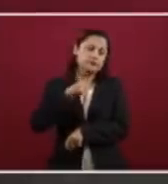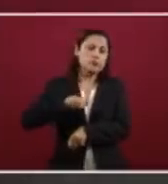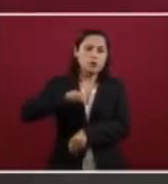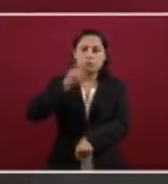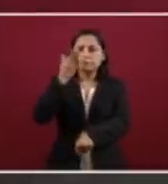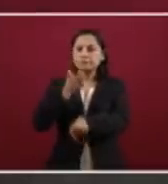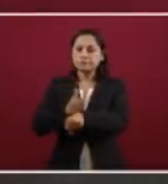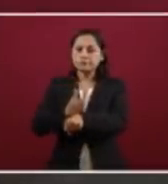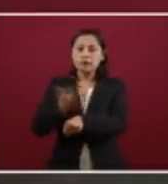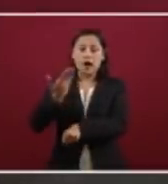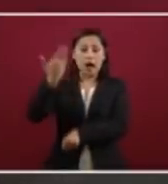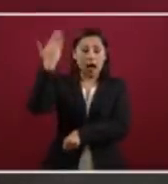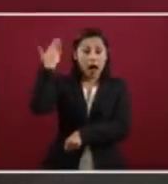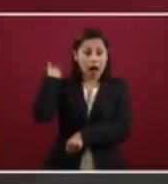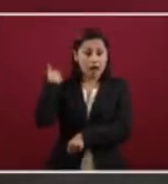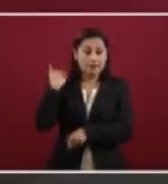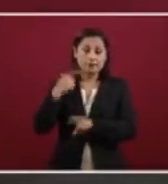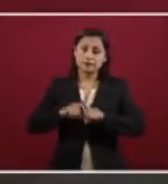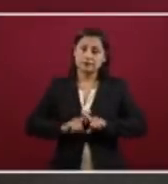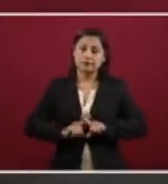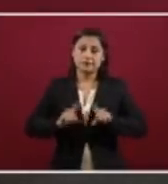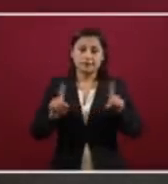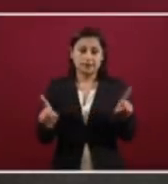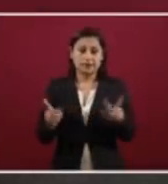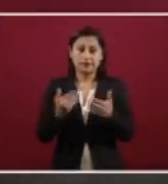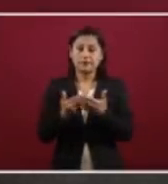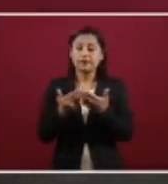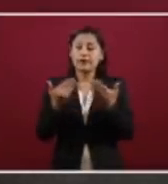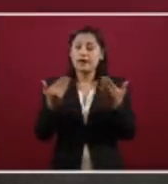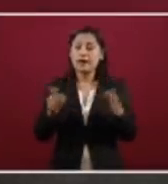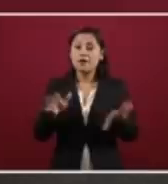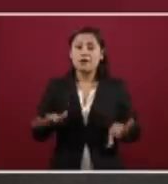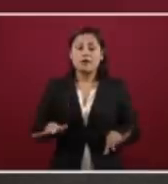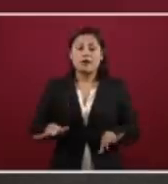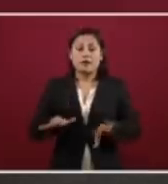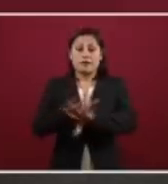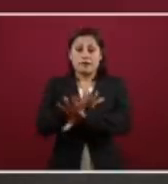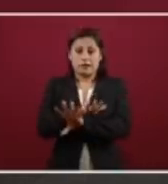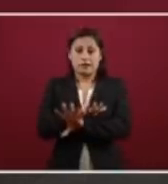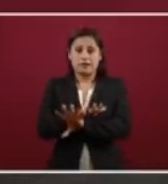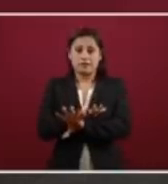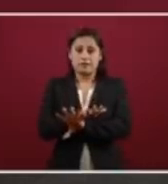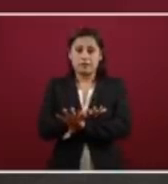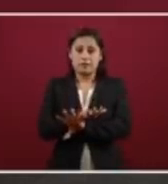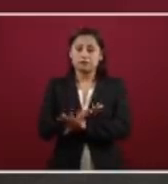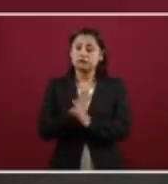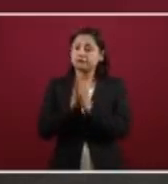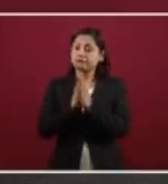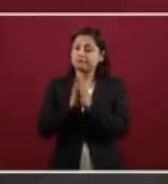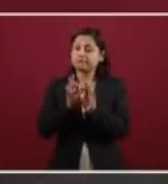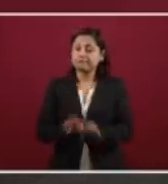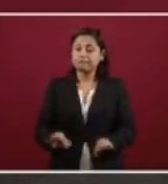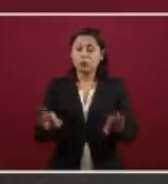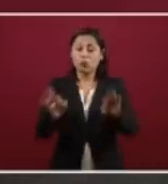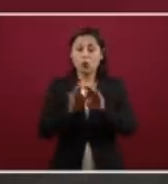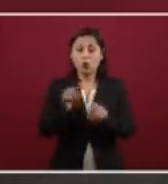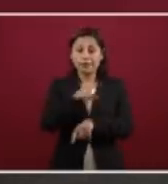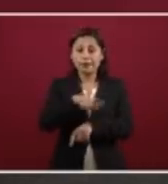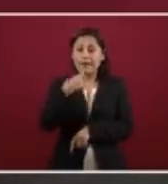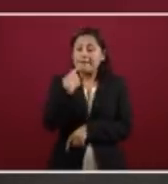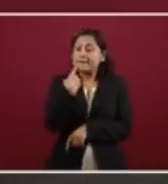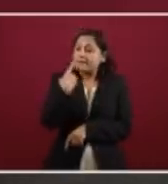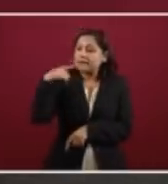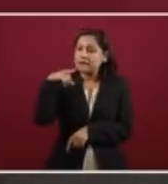antes. Vamos a precisar sobre este tipo de denuncias. Desde luego, también